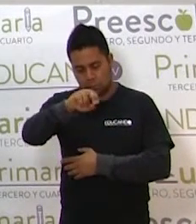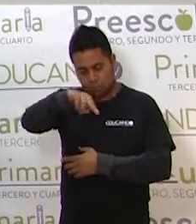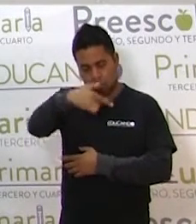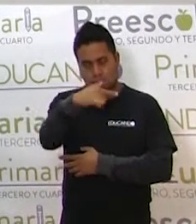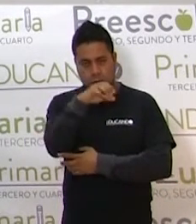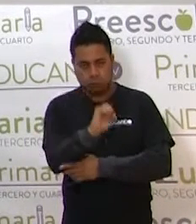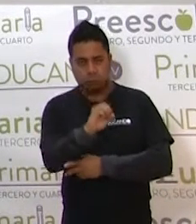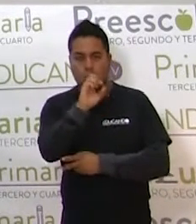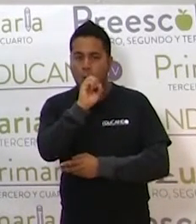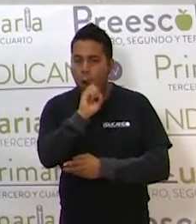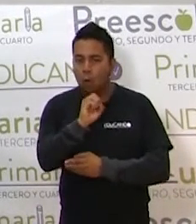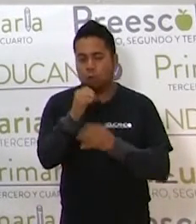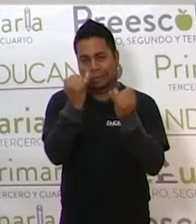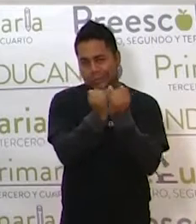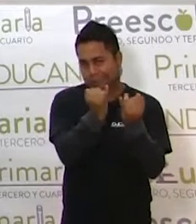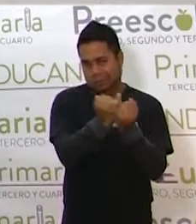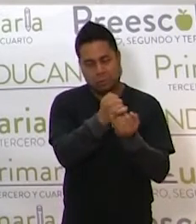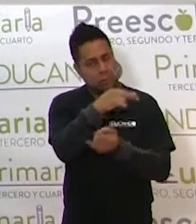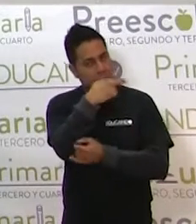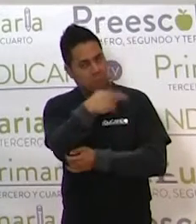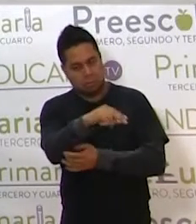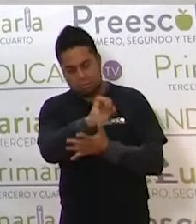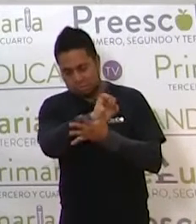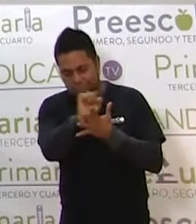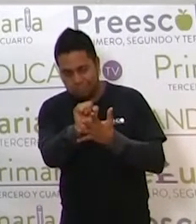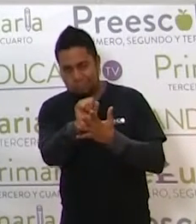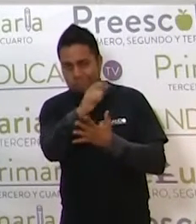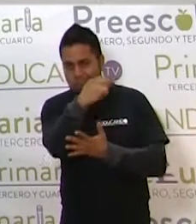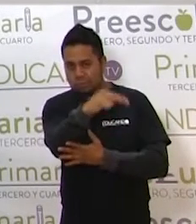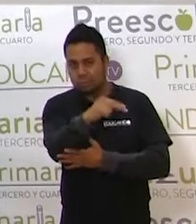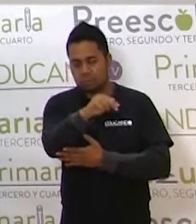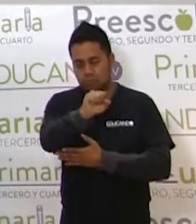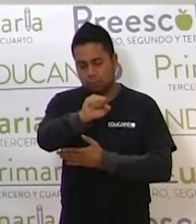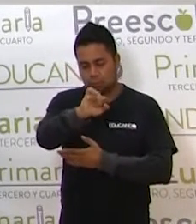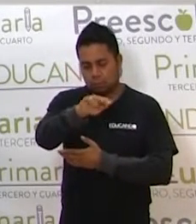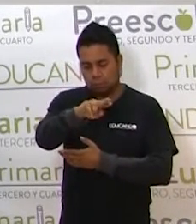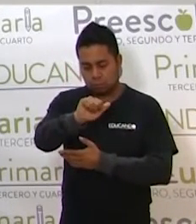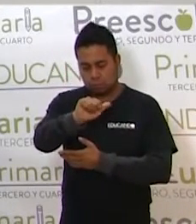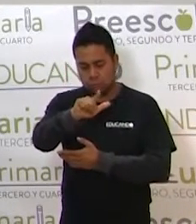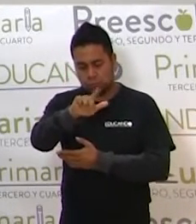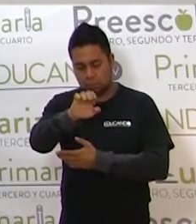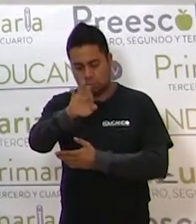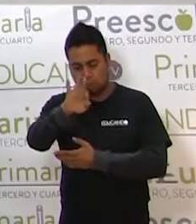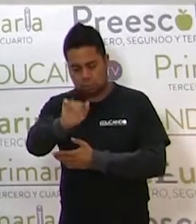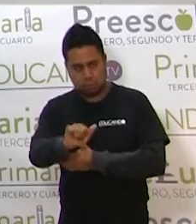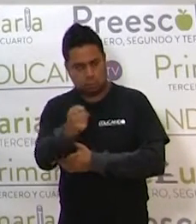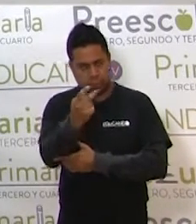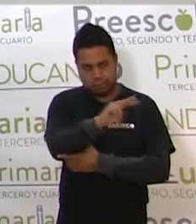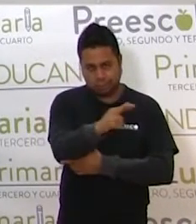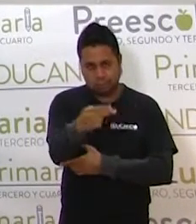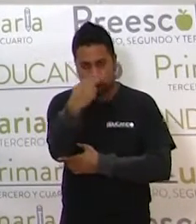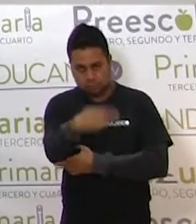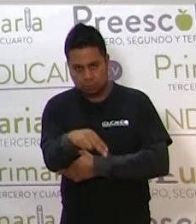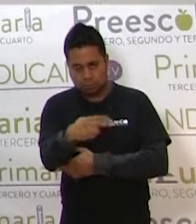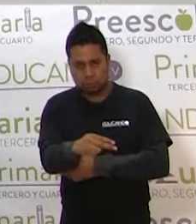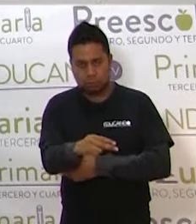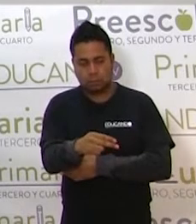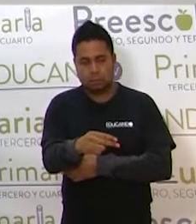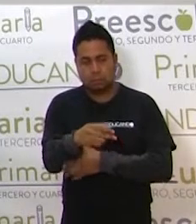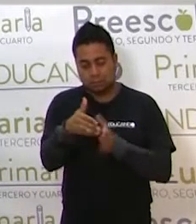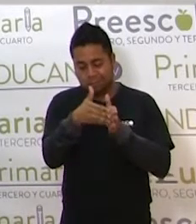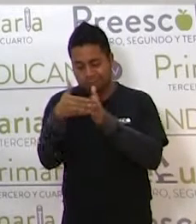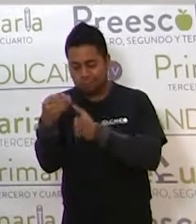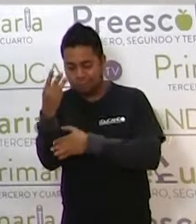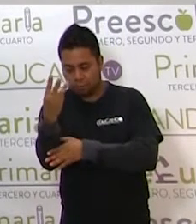también llamado sinalefa vamos a continuar vamos hasta la sílaba número tres